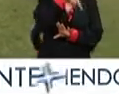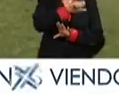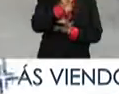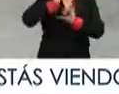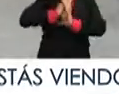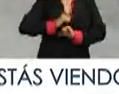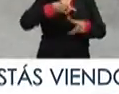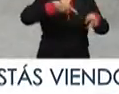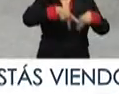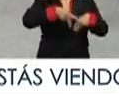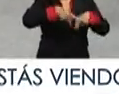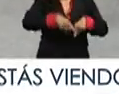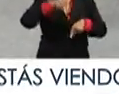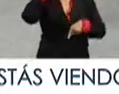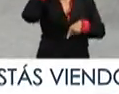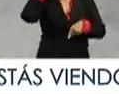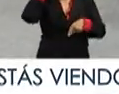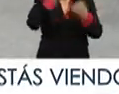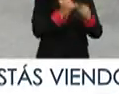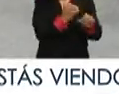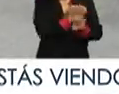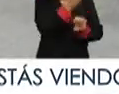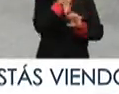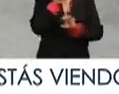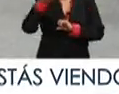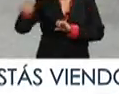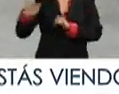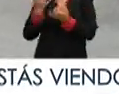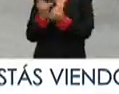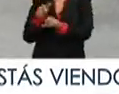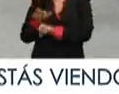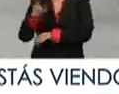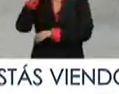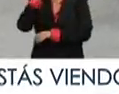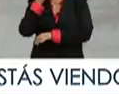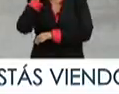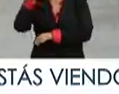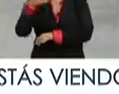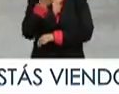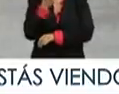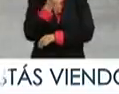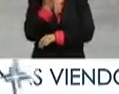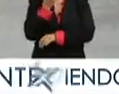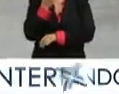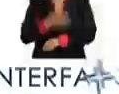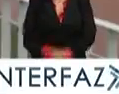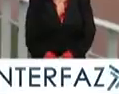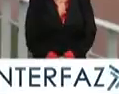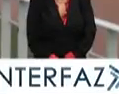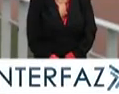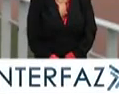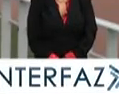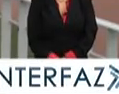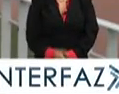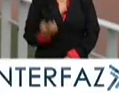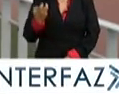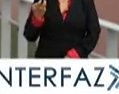el delegado del fútbol, no solamente de la Autónoma del Estado de México, sino también de la Autónoma de Nuevo León, y esto fue lo que nos dijo al respecto. En